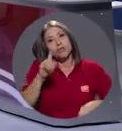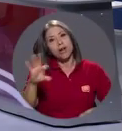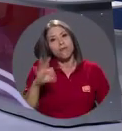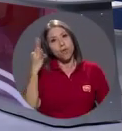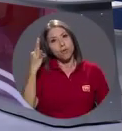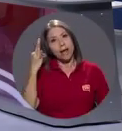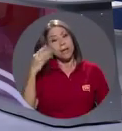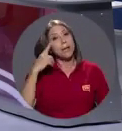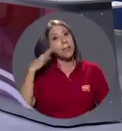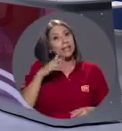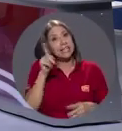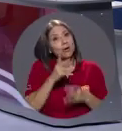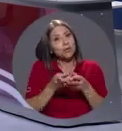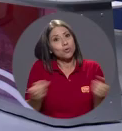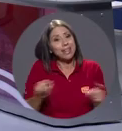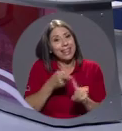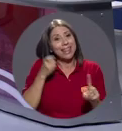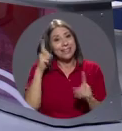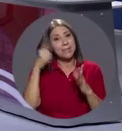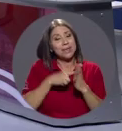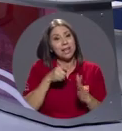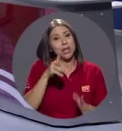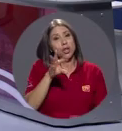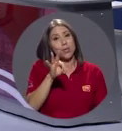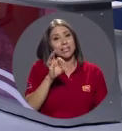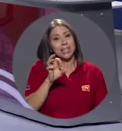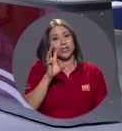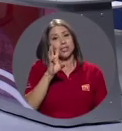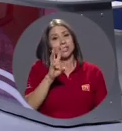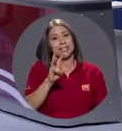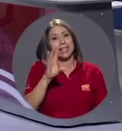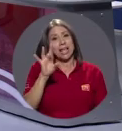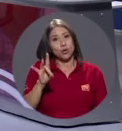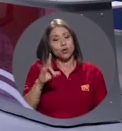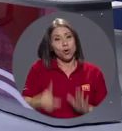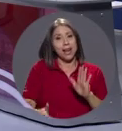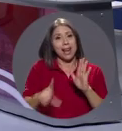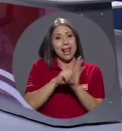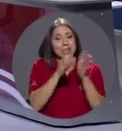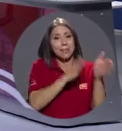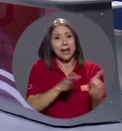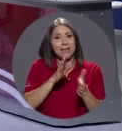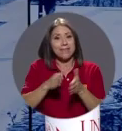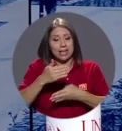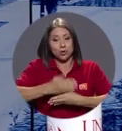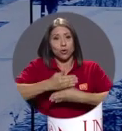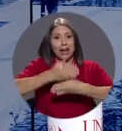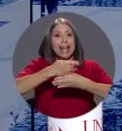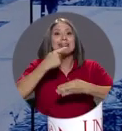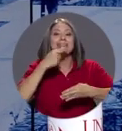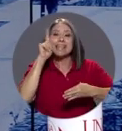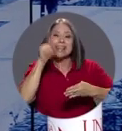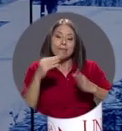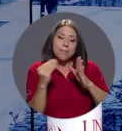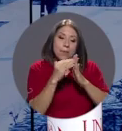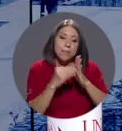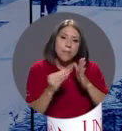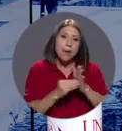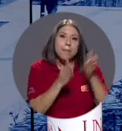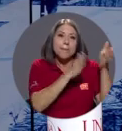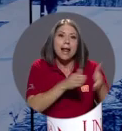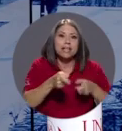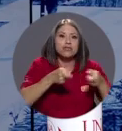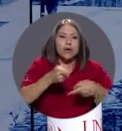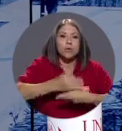podría ser una forma porque parece que no ha resuelto. Desde 1968 tenemos en la Ley de Planificación Urbana que se tienen que hacer los planes